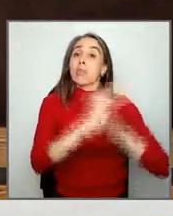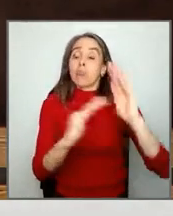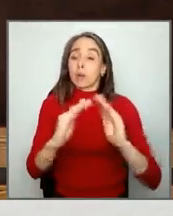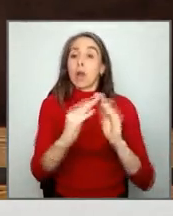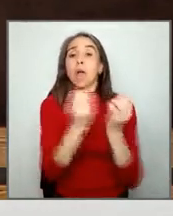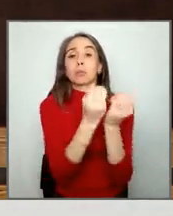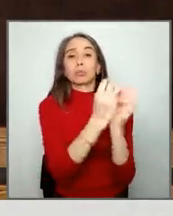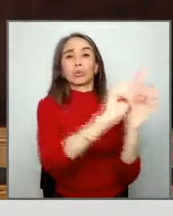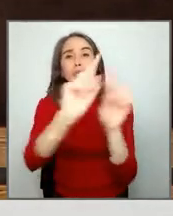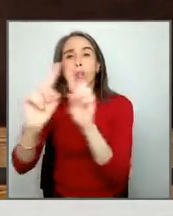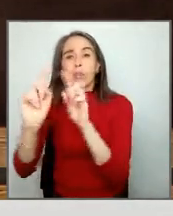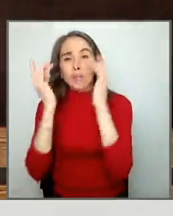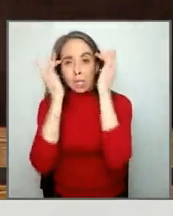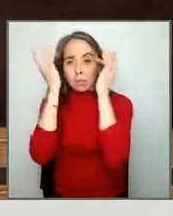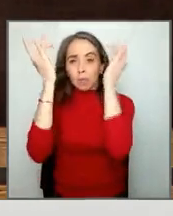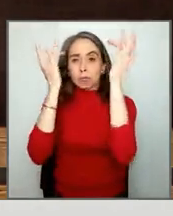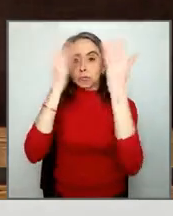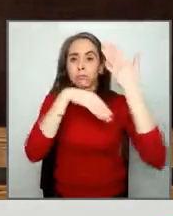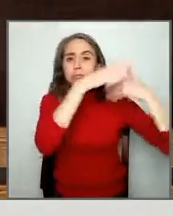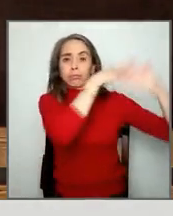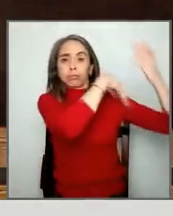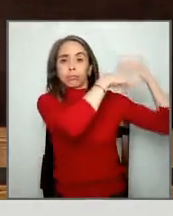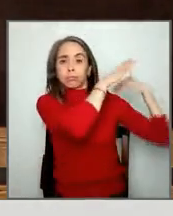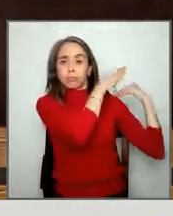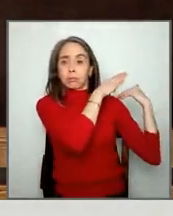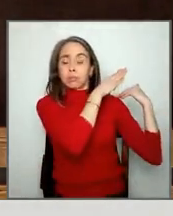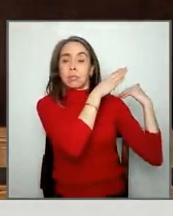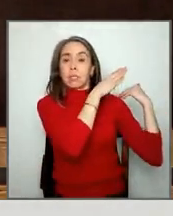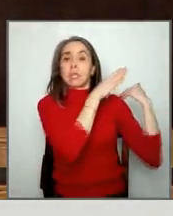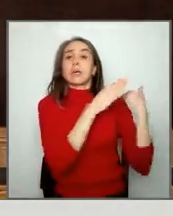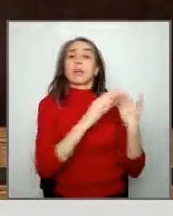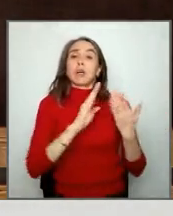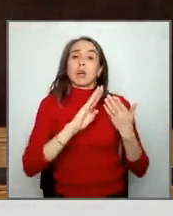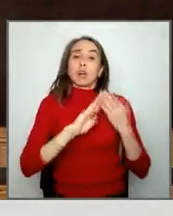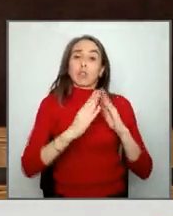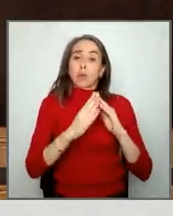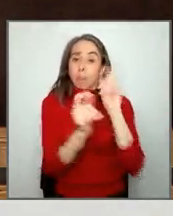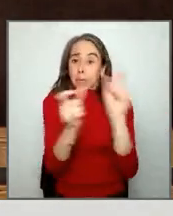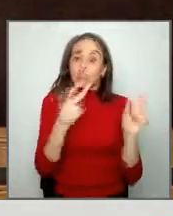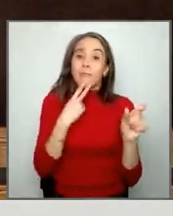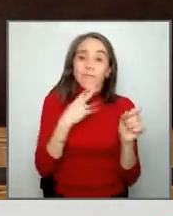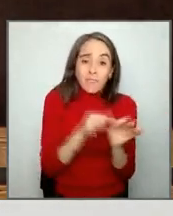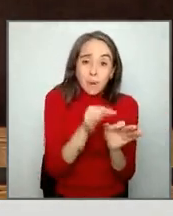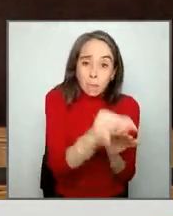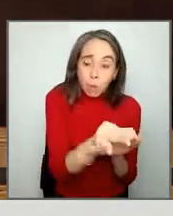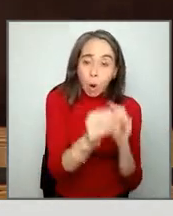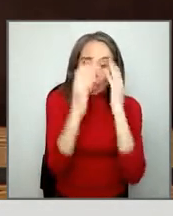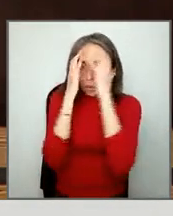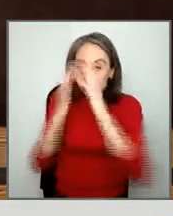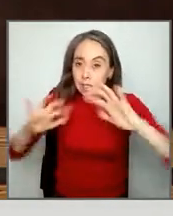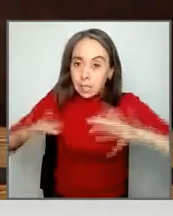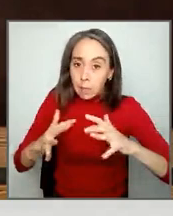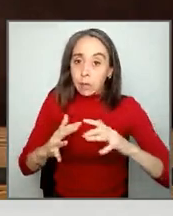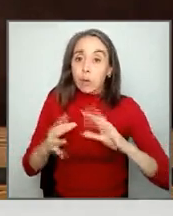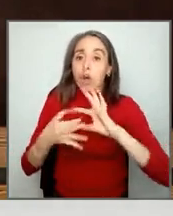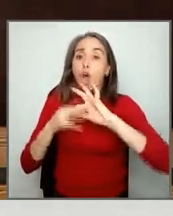ha sido de hecho ocupación tanto de comunidades locales como de organizaciones internacionales